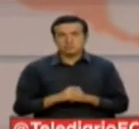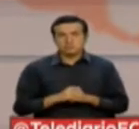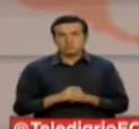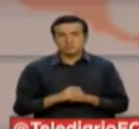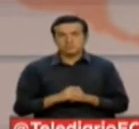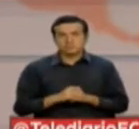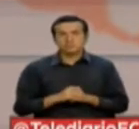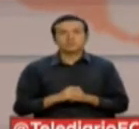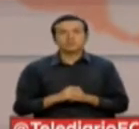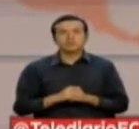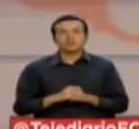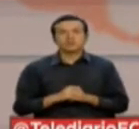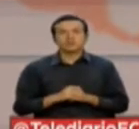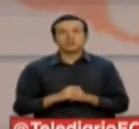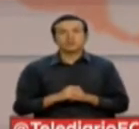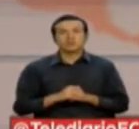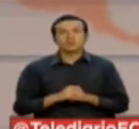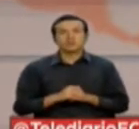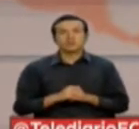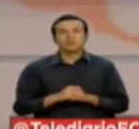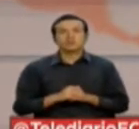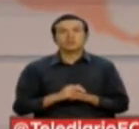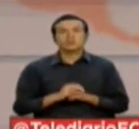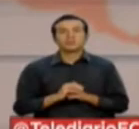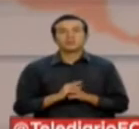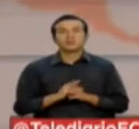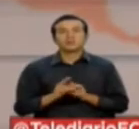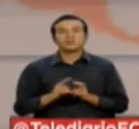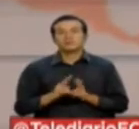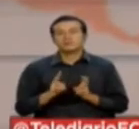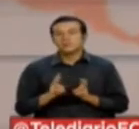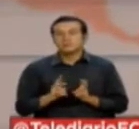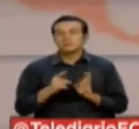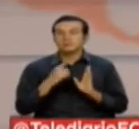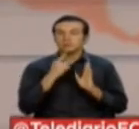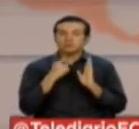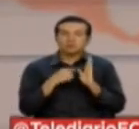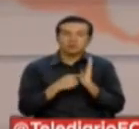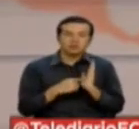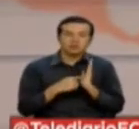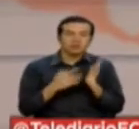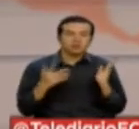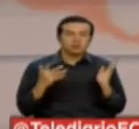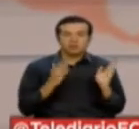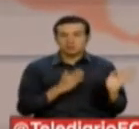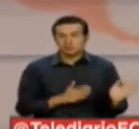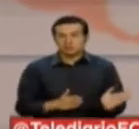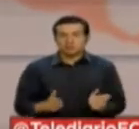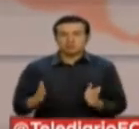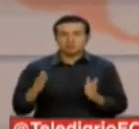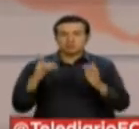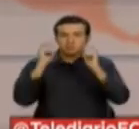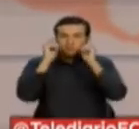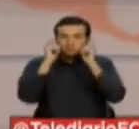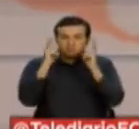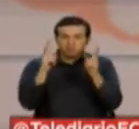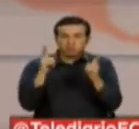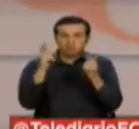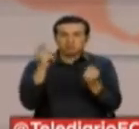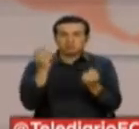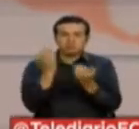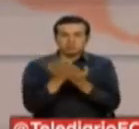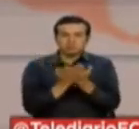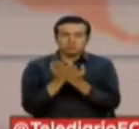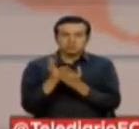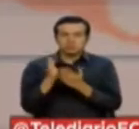no afecta directamente, sino elementos más bien relacionados, por ejemplo, con mecanismos de guardianía, servicios de